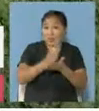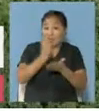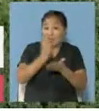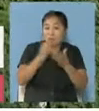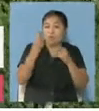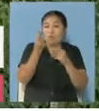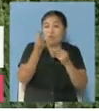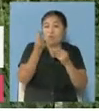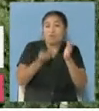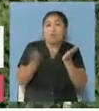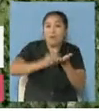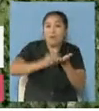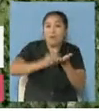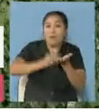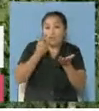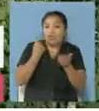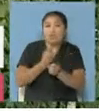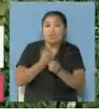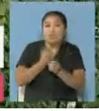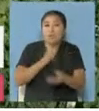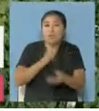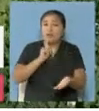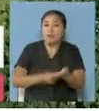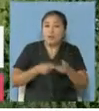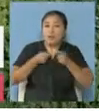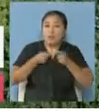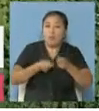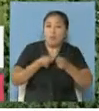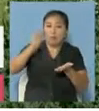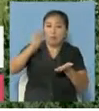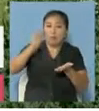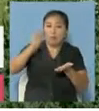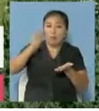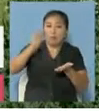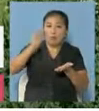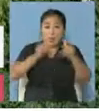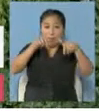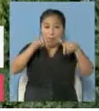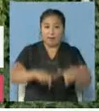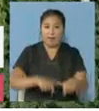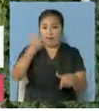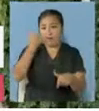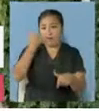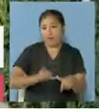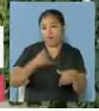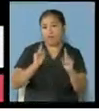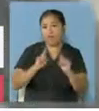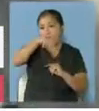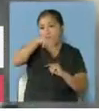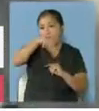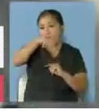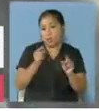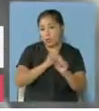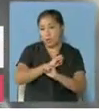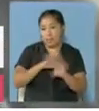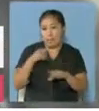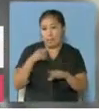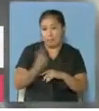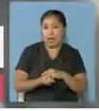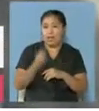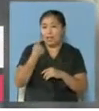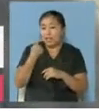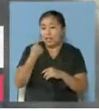productos. Entonces, incrementar la presión impositiva en este momento tiene realmente un efecto muy negativo. Y eso